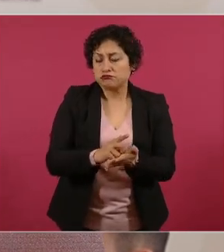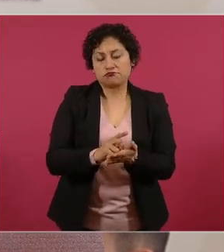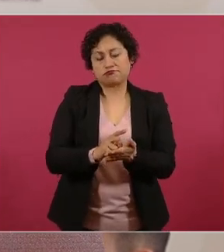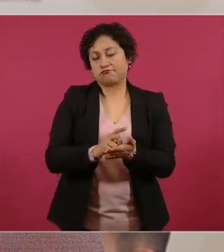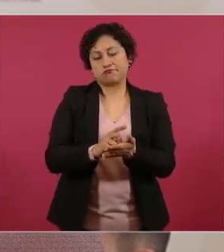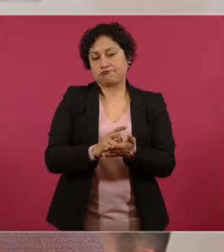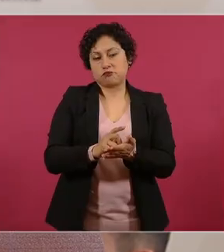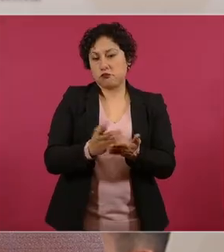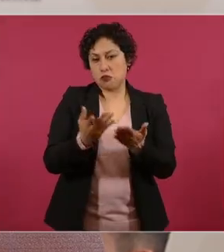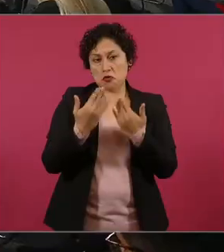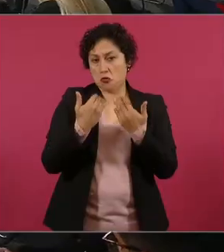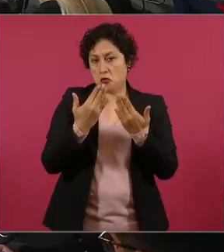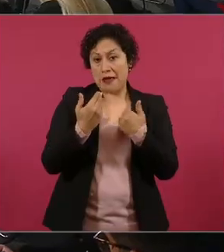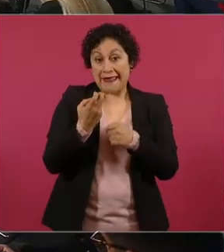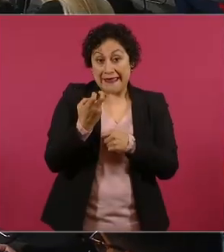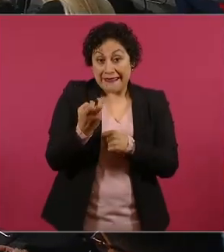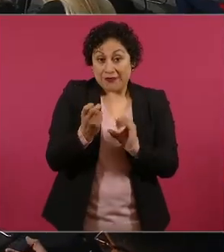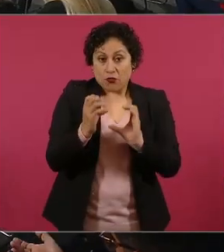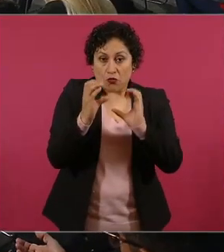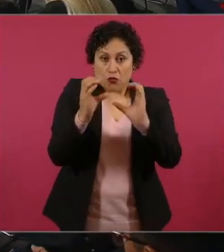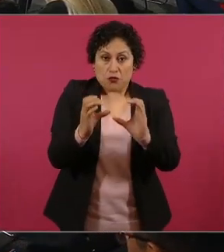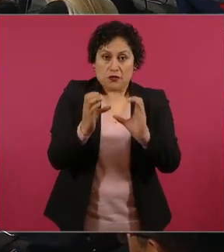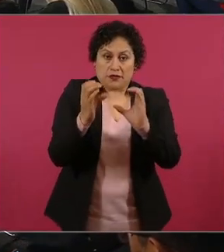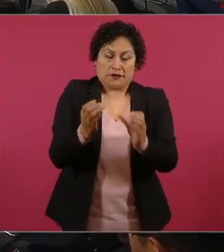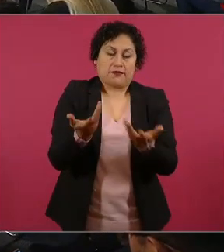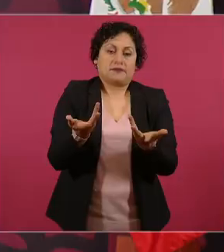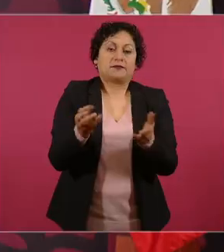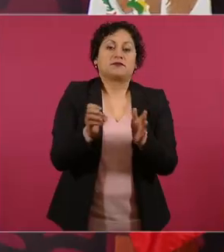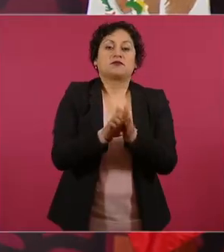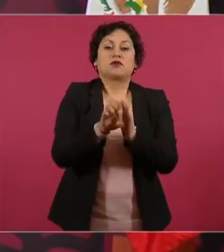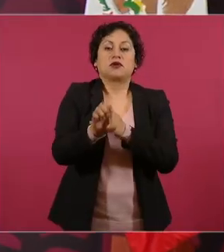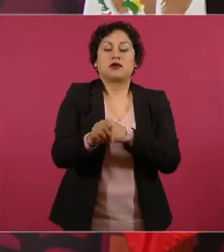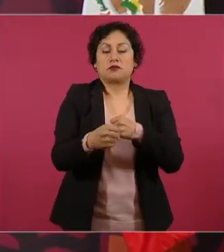es la frontera,